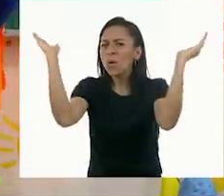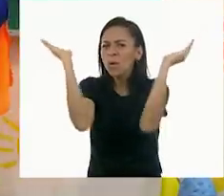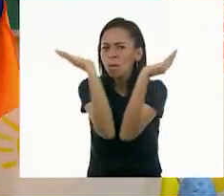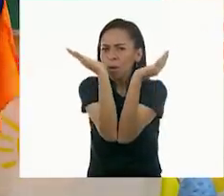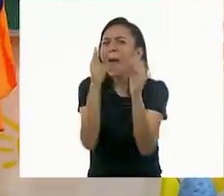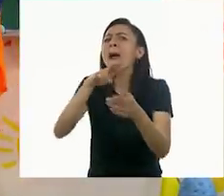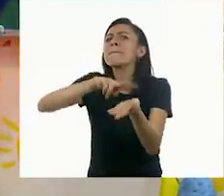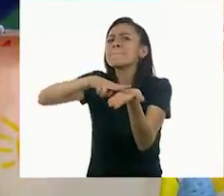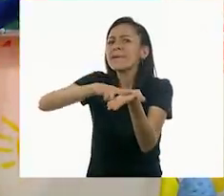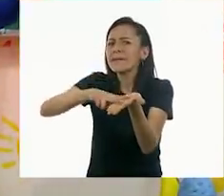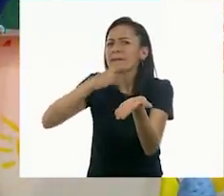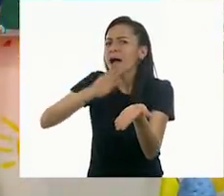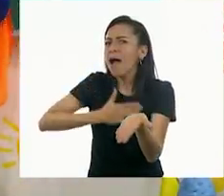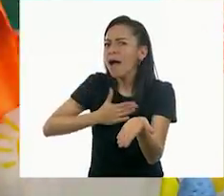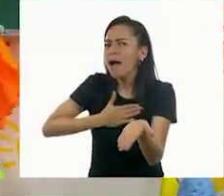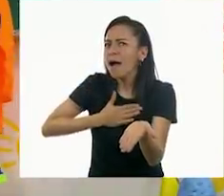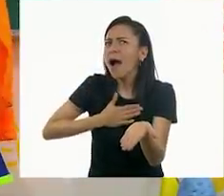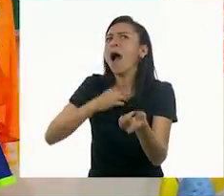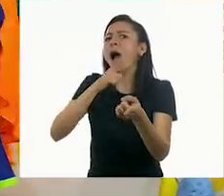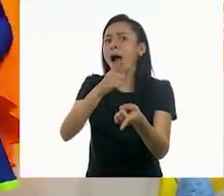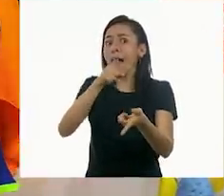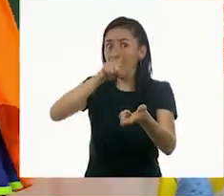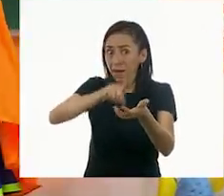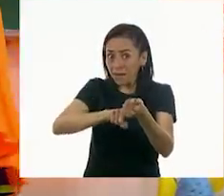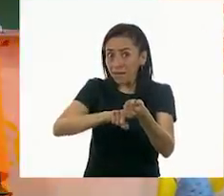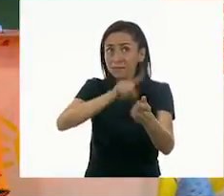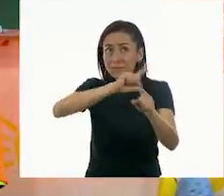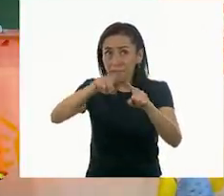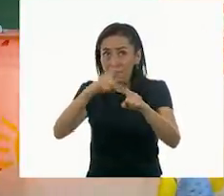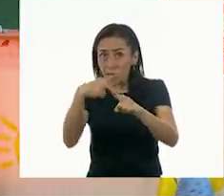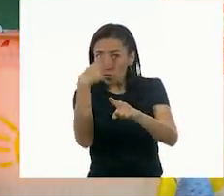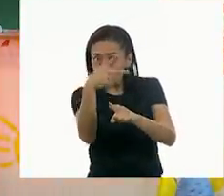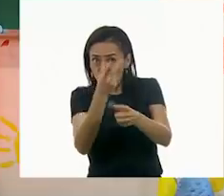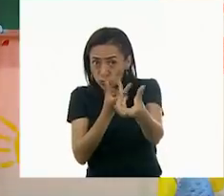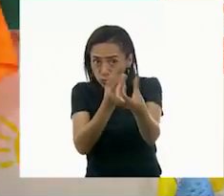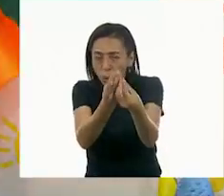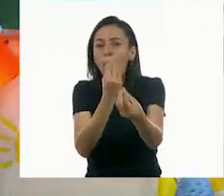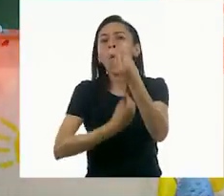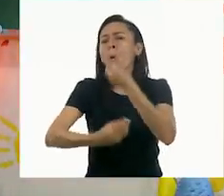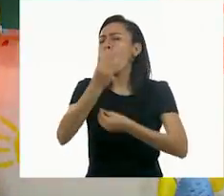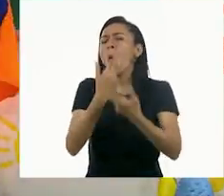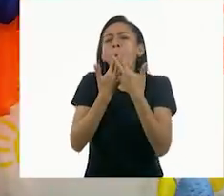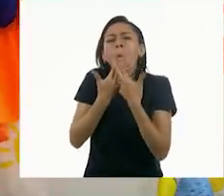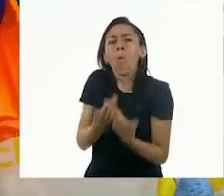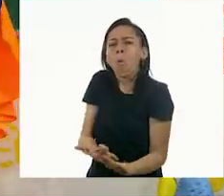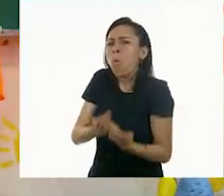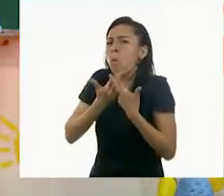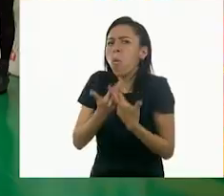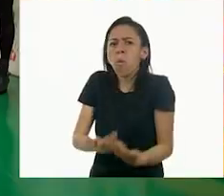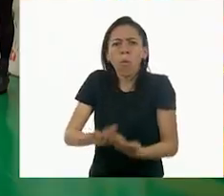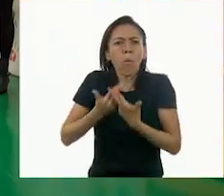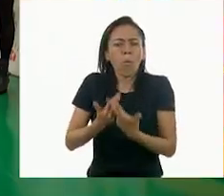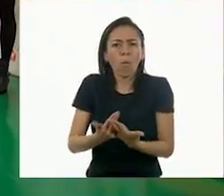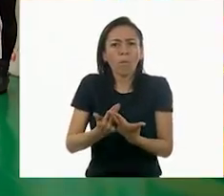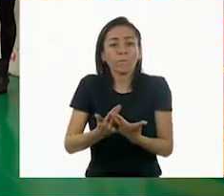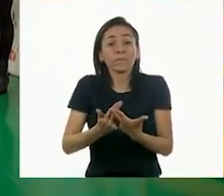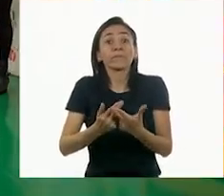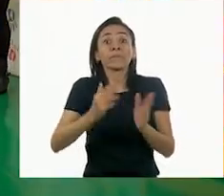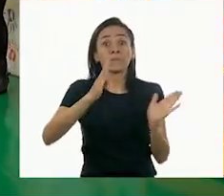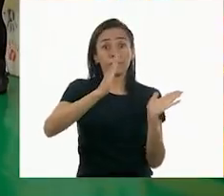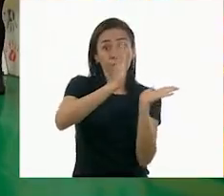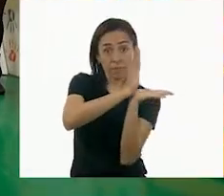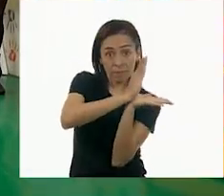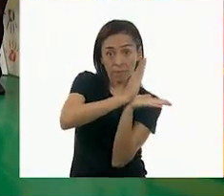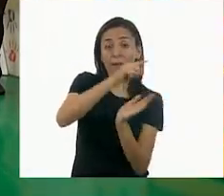manera abundante esos alimentos. El amarillo, podemos comerlos de manera moderada,